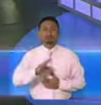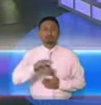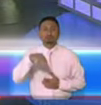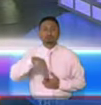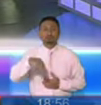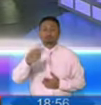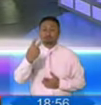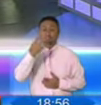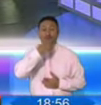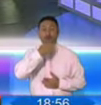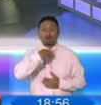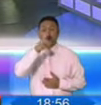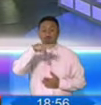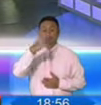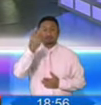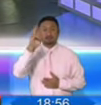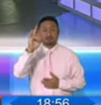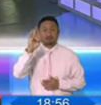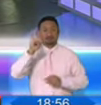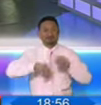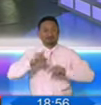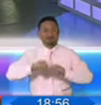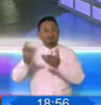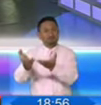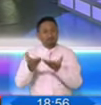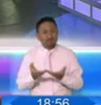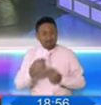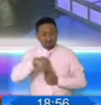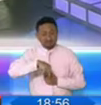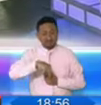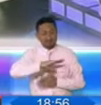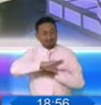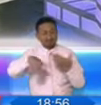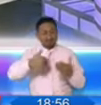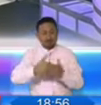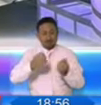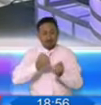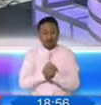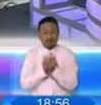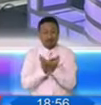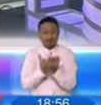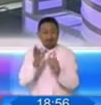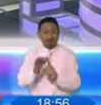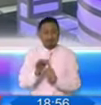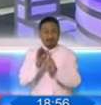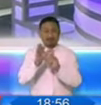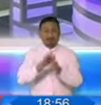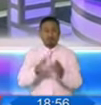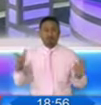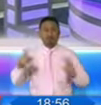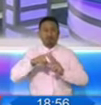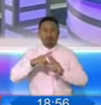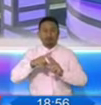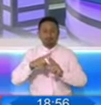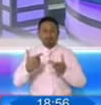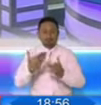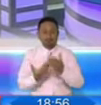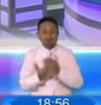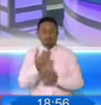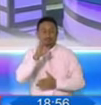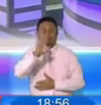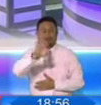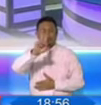Miércoles 2 de agosto del 2017, amigos, bienvenidos y bienvenidas a su informativo estelar El Comercio TV por la nueva